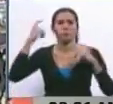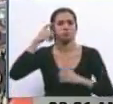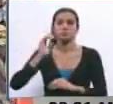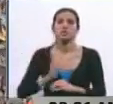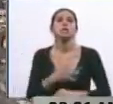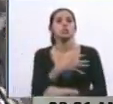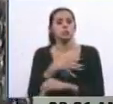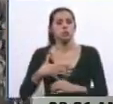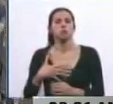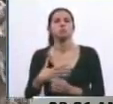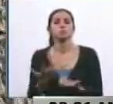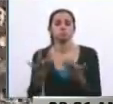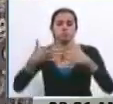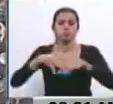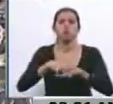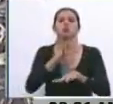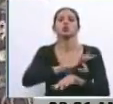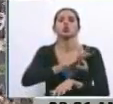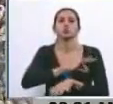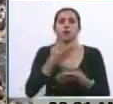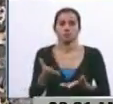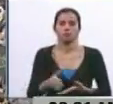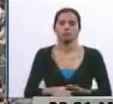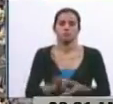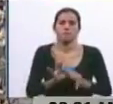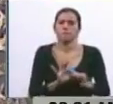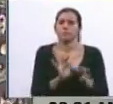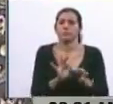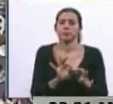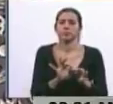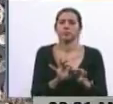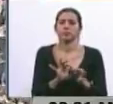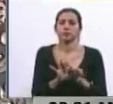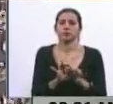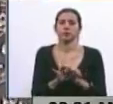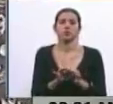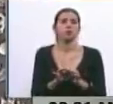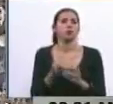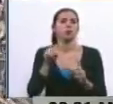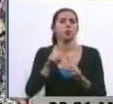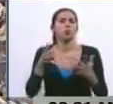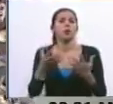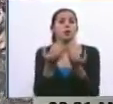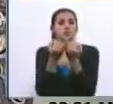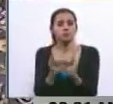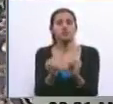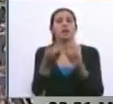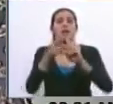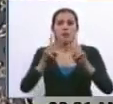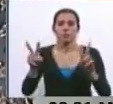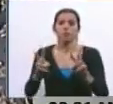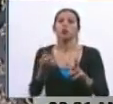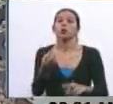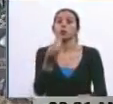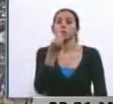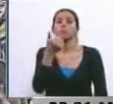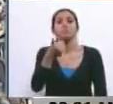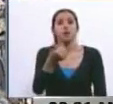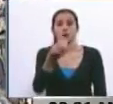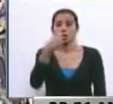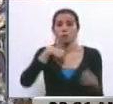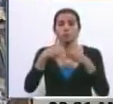parte de esta sociedad que garantiza la soberanía, la paz y la buena alimentación. O sea,